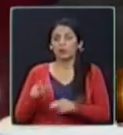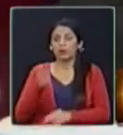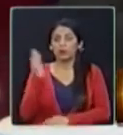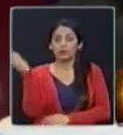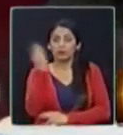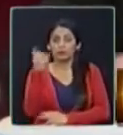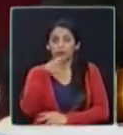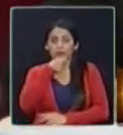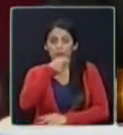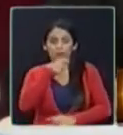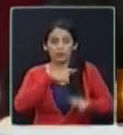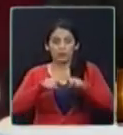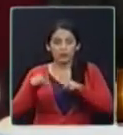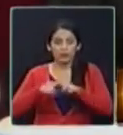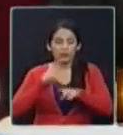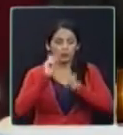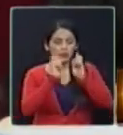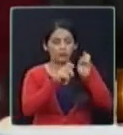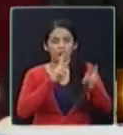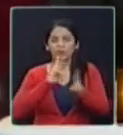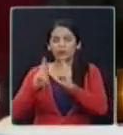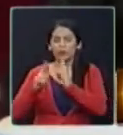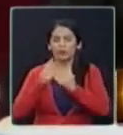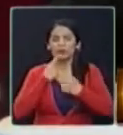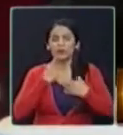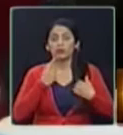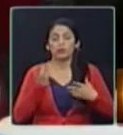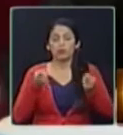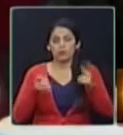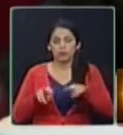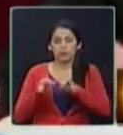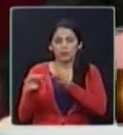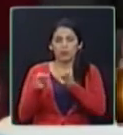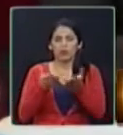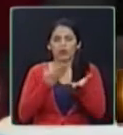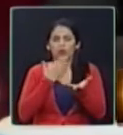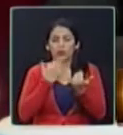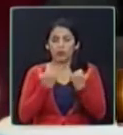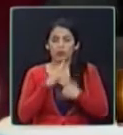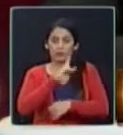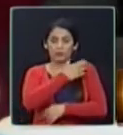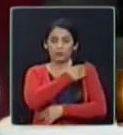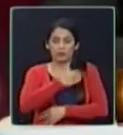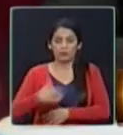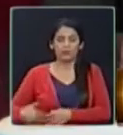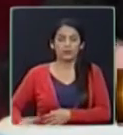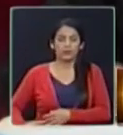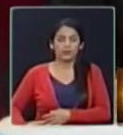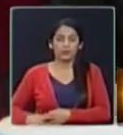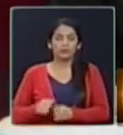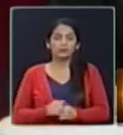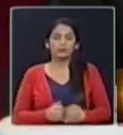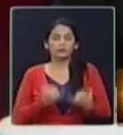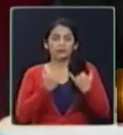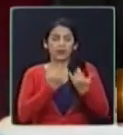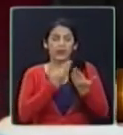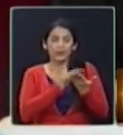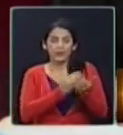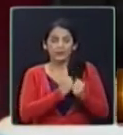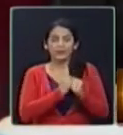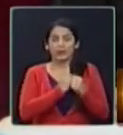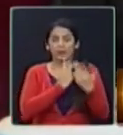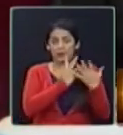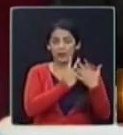otros temas. Uno de ellos, el tema del vicepresidente Jorge Glass, quien, recordemos, mañana será parte de